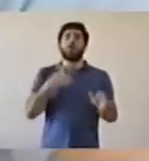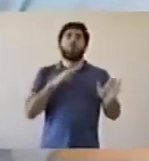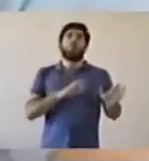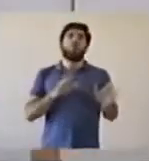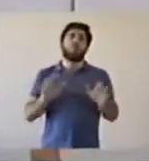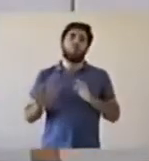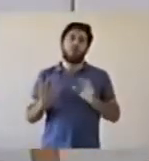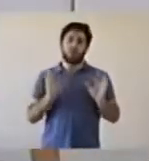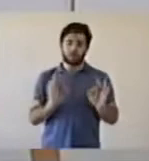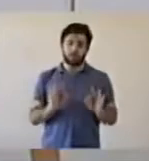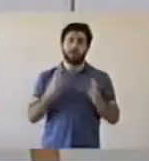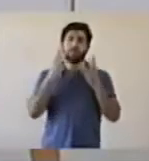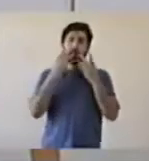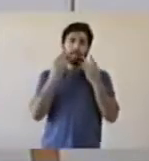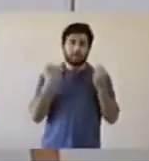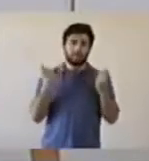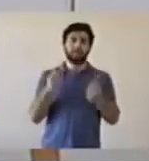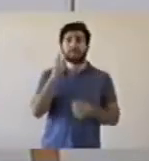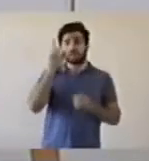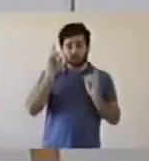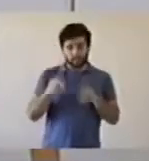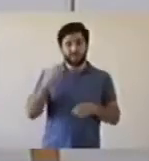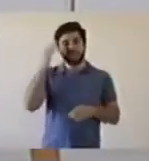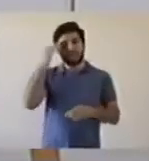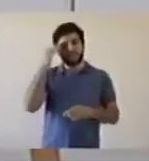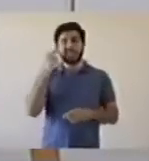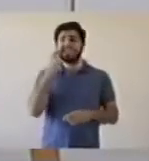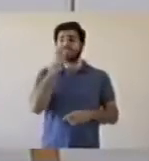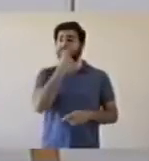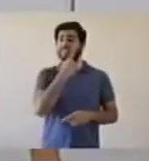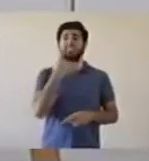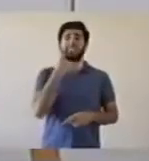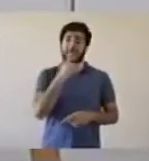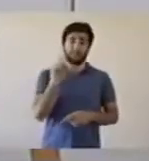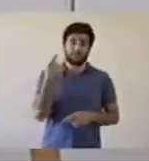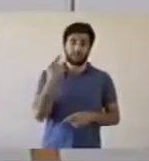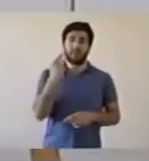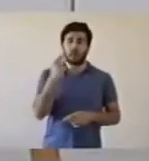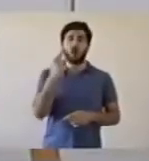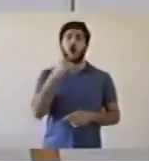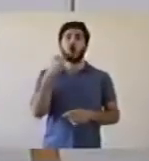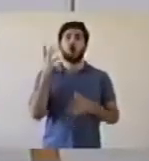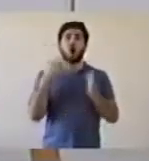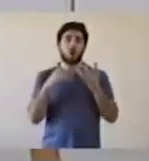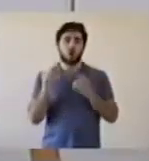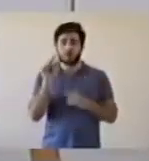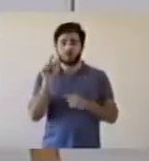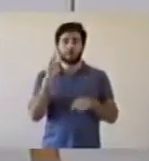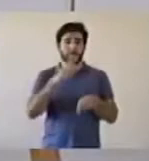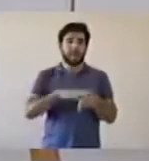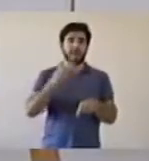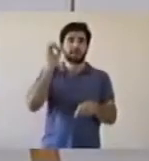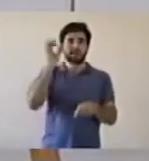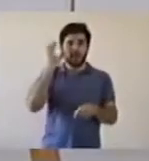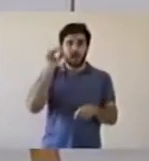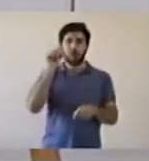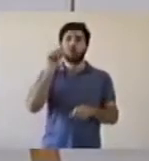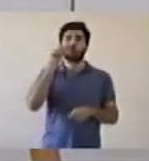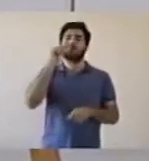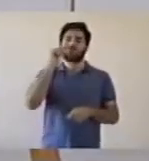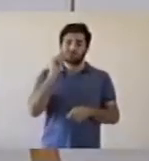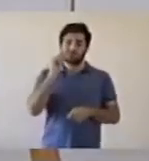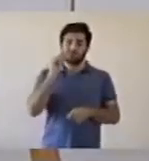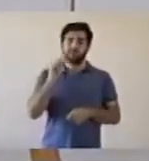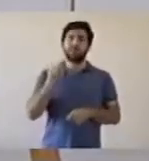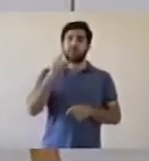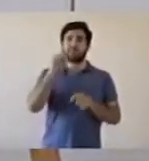sus encías. Es bueno saber que los dientes primarios son más pequeños en tamaño y en color un poco más blanco. Además, es normal